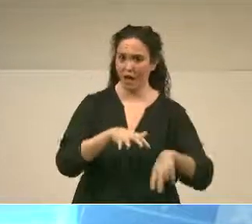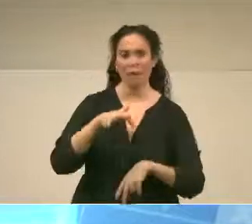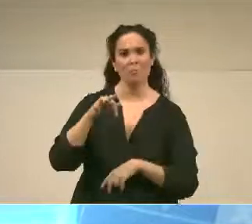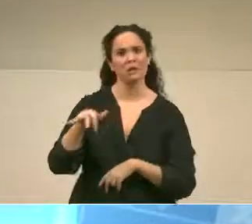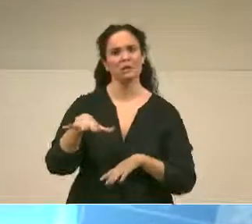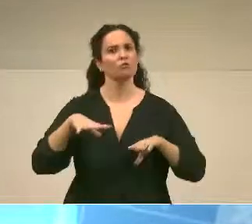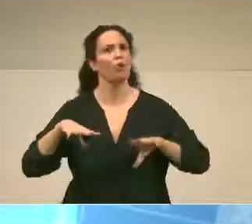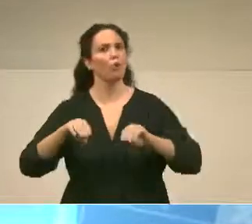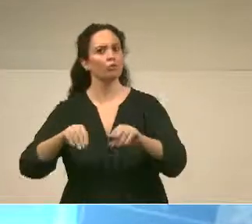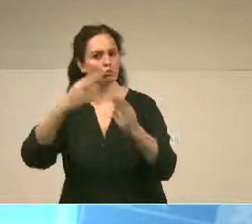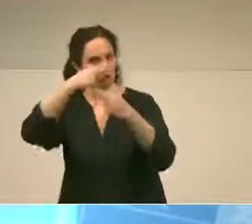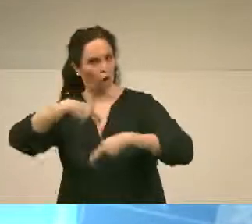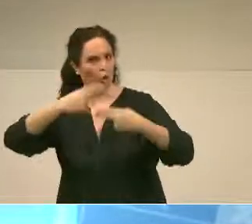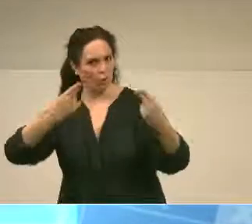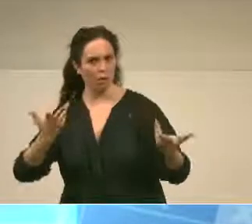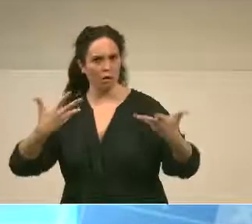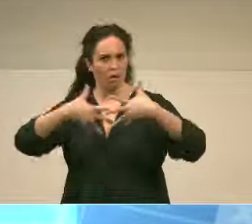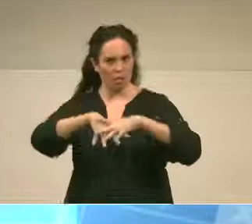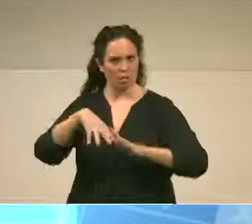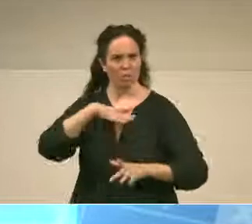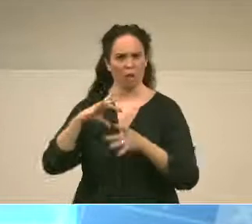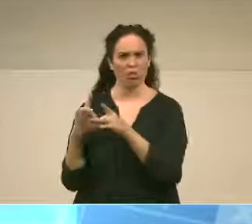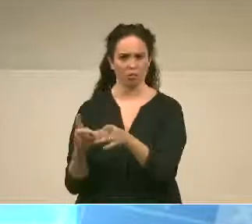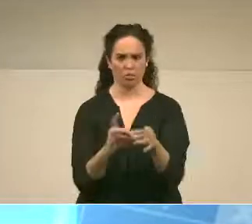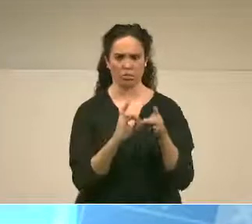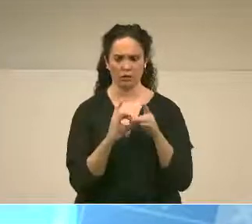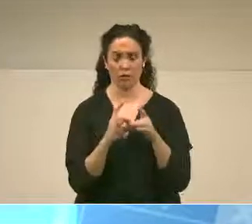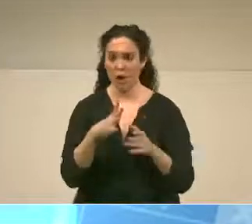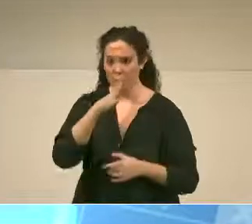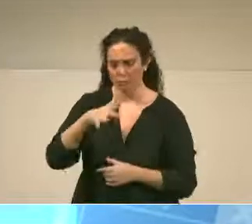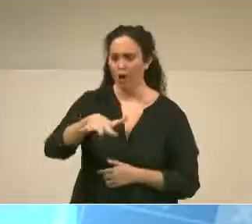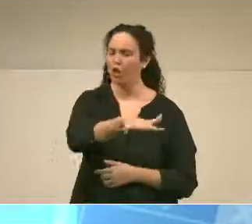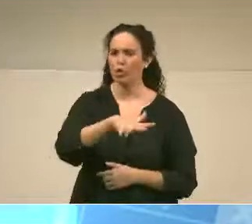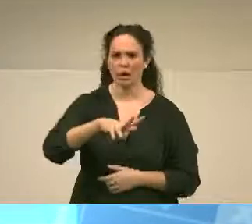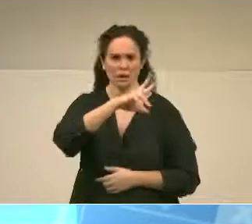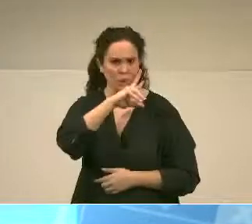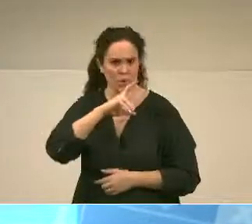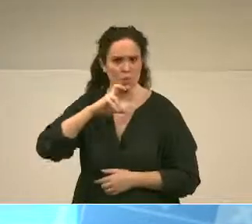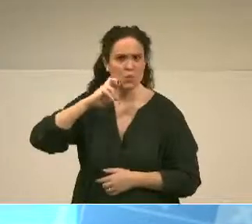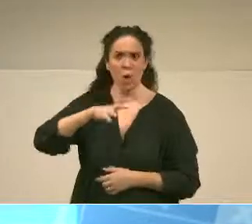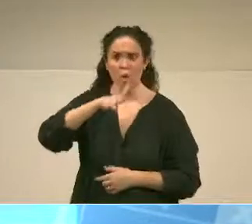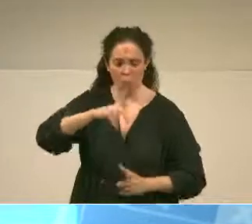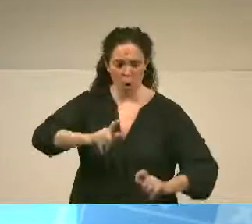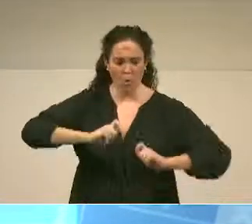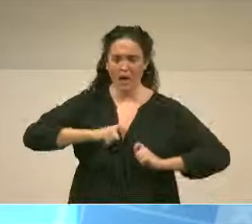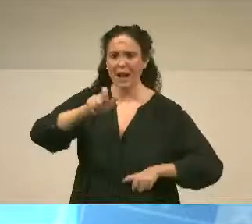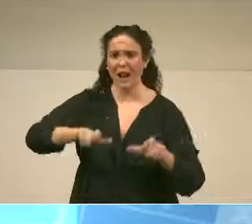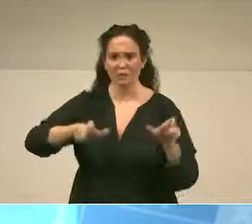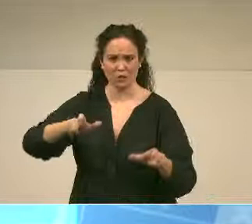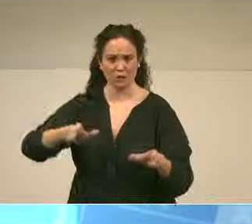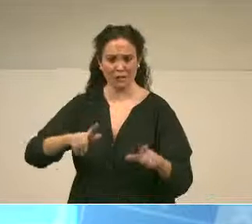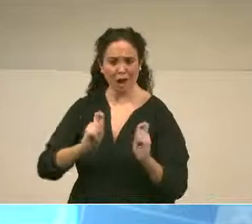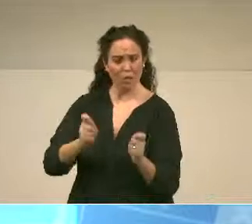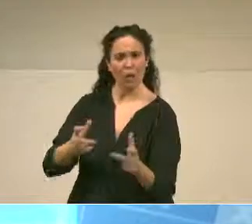ambas zonas. Son para nosotros ecosistemas de gran valor, por el servicio que realizan a las personas, a la sociedad en